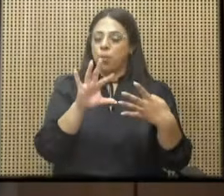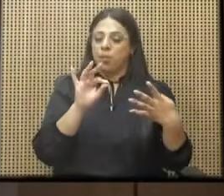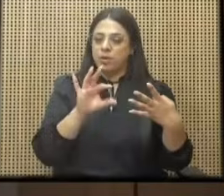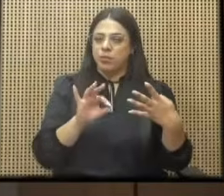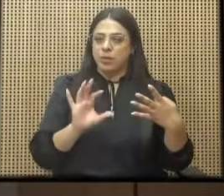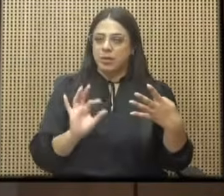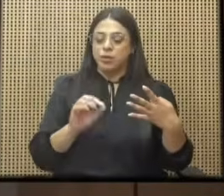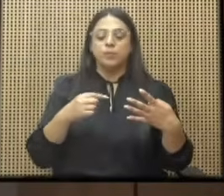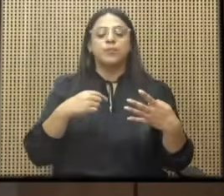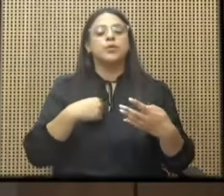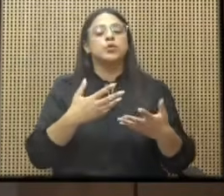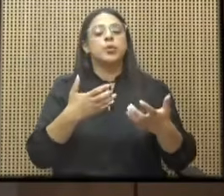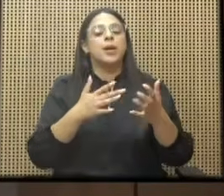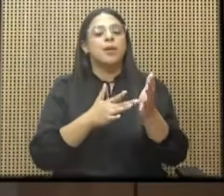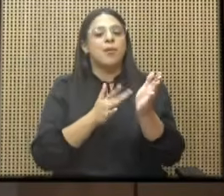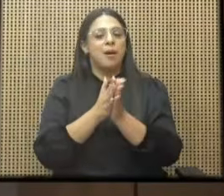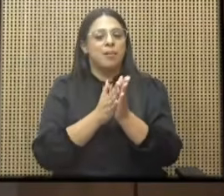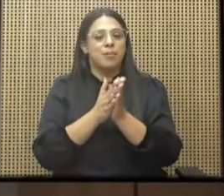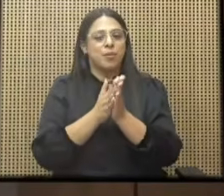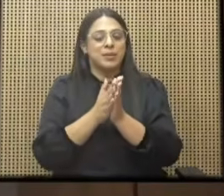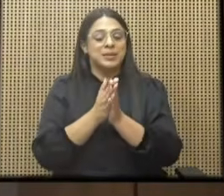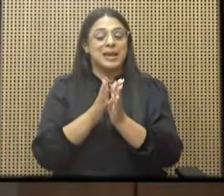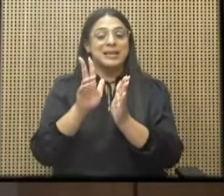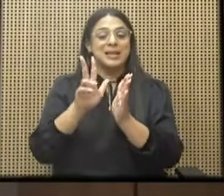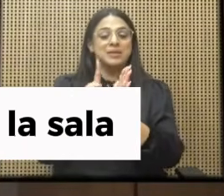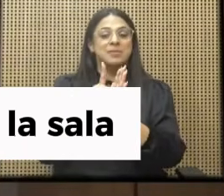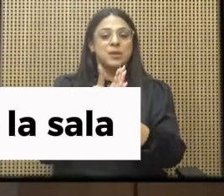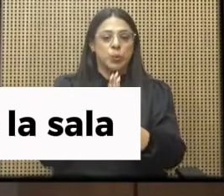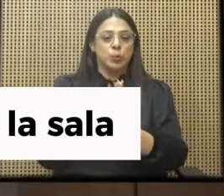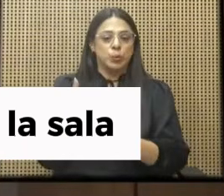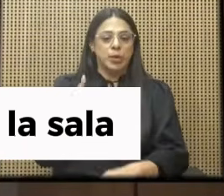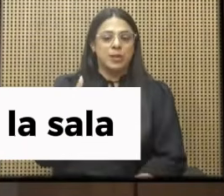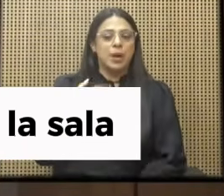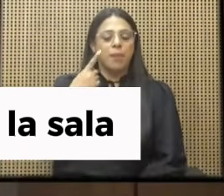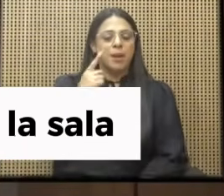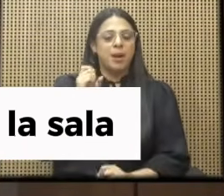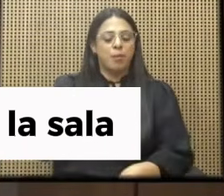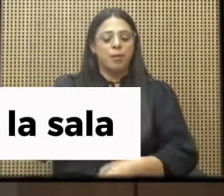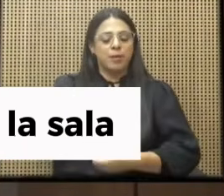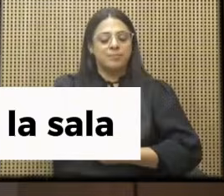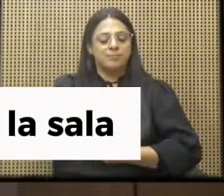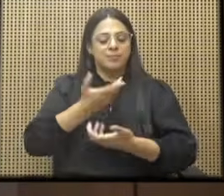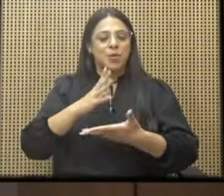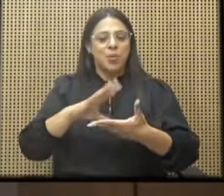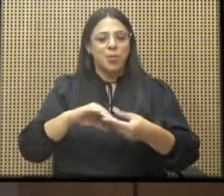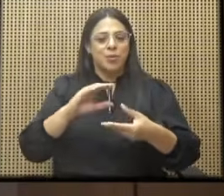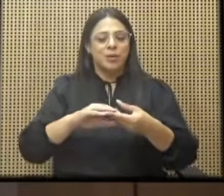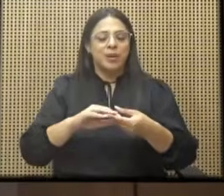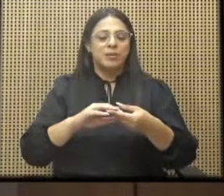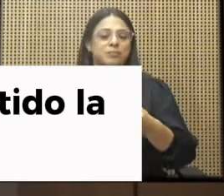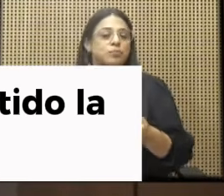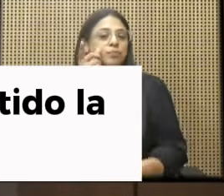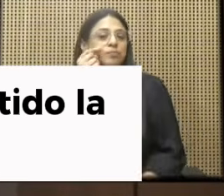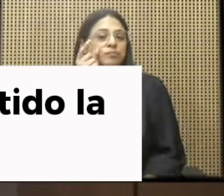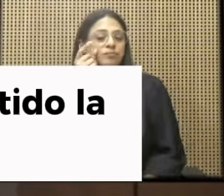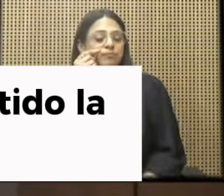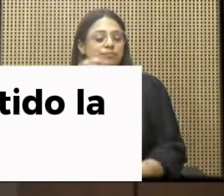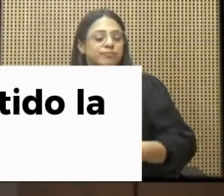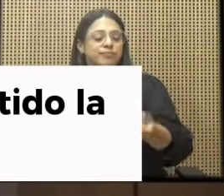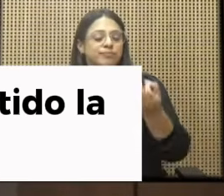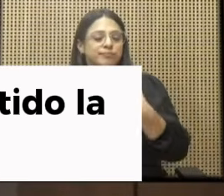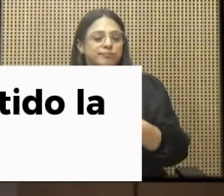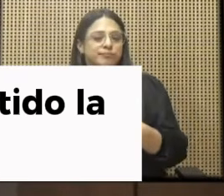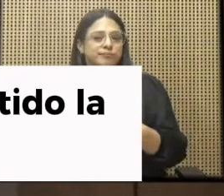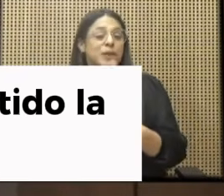Voy a aprovechar estos 3 minutos 27 para contarles algunas curiosidades de los suplentes de la sala, para que vean ustedes la cantidad